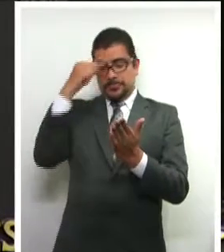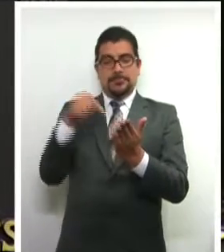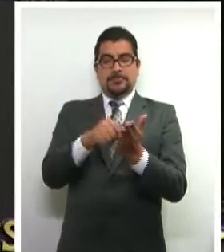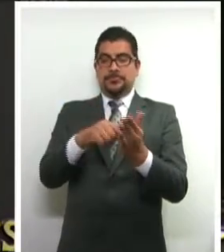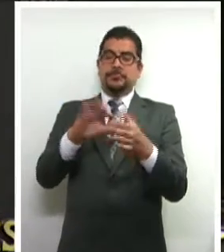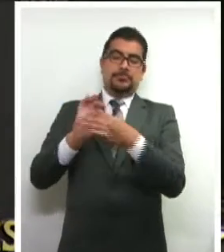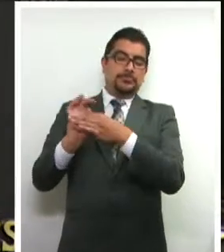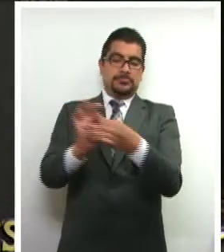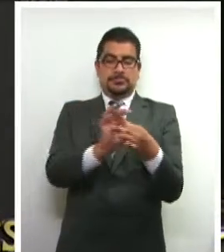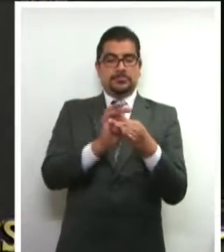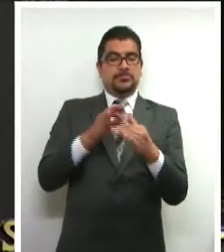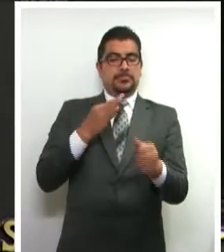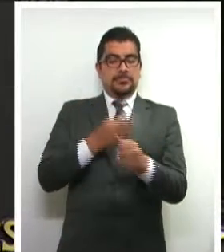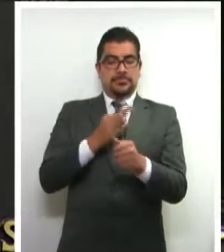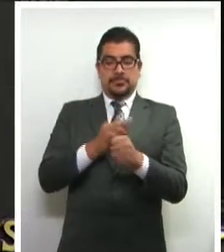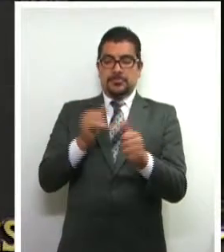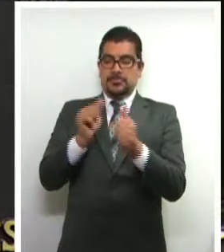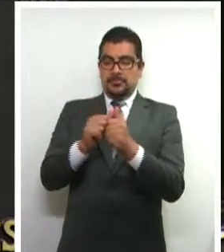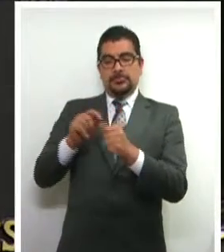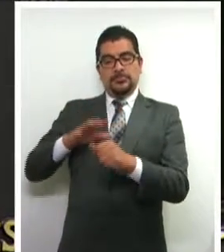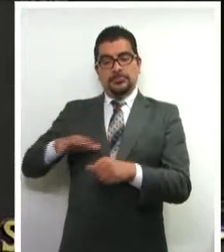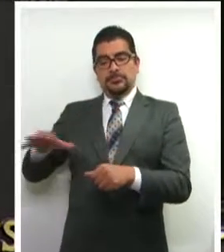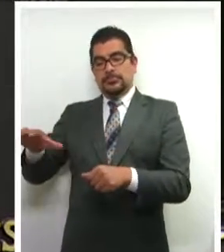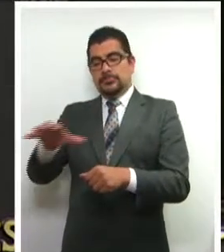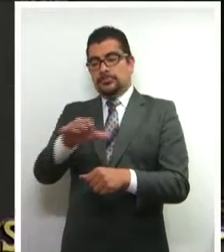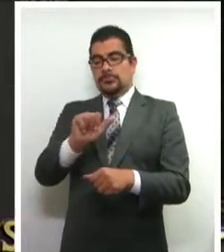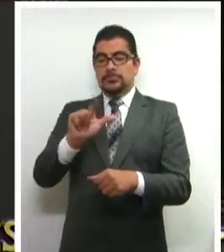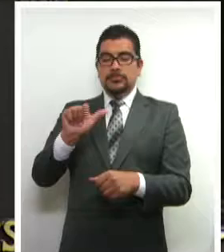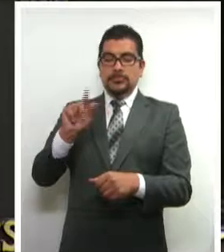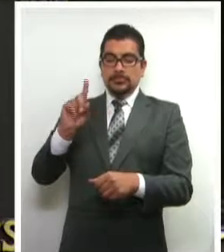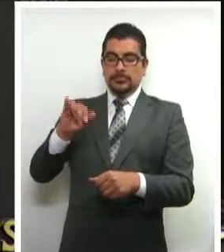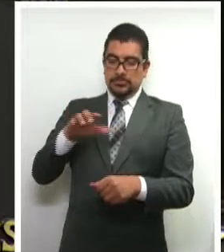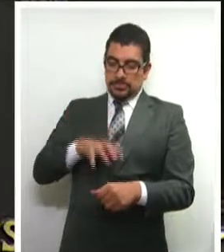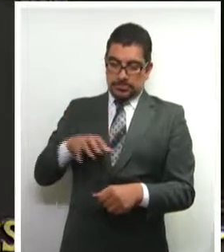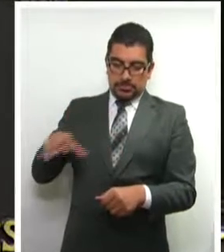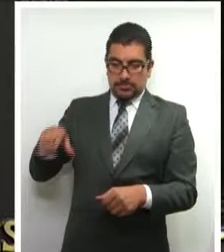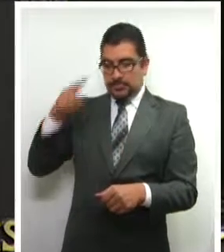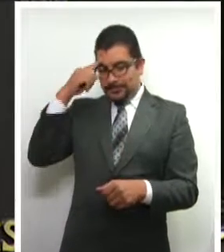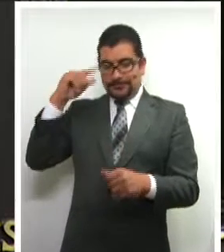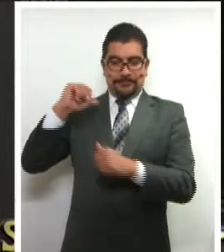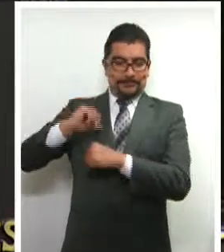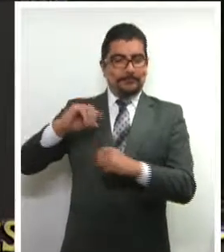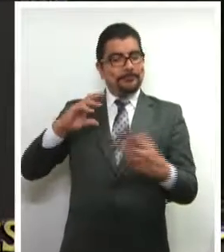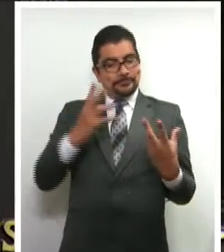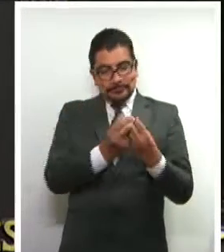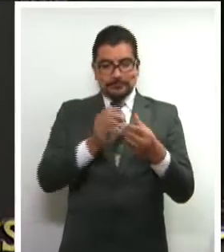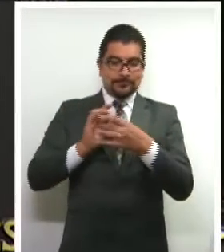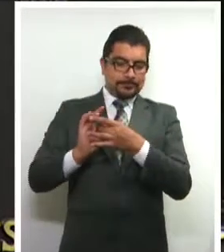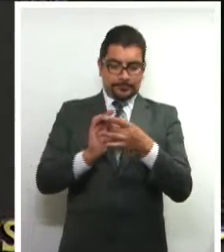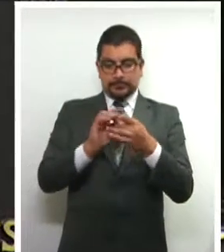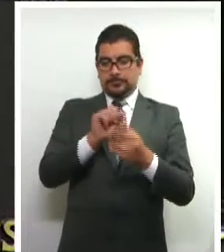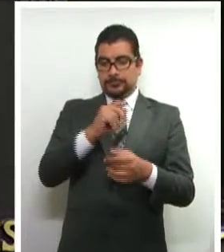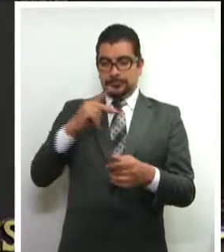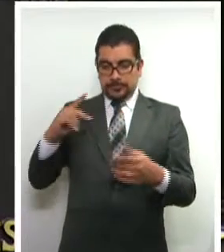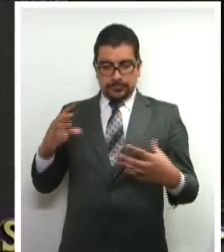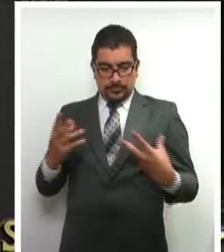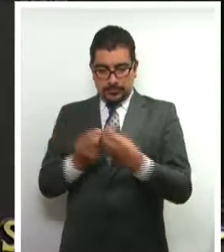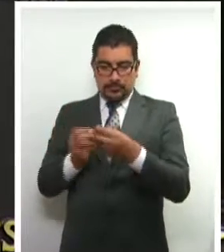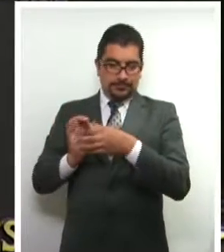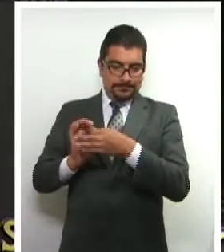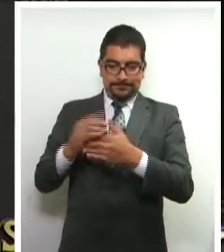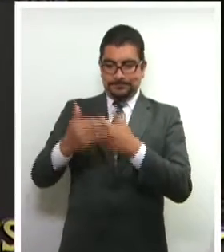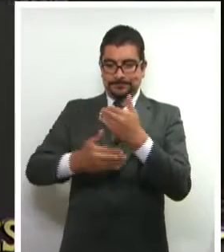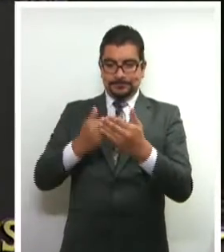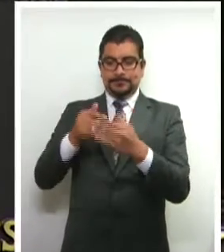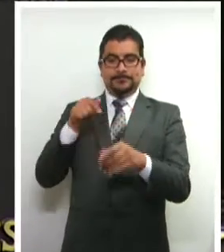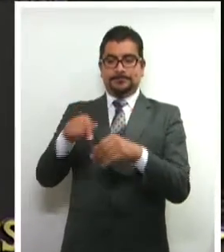una coordinación entre las alcaldías y las autoridades para el tema de seguridad pública y erradicar con ello que en esta materia